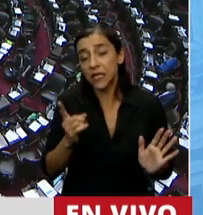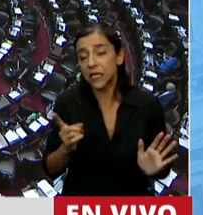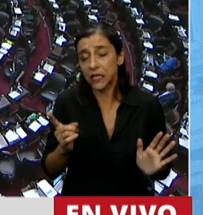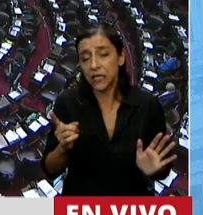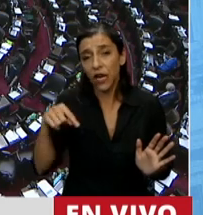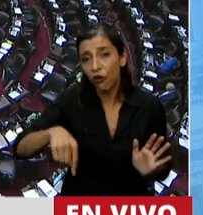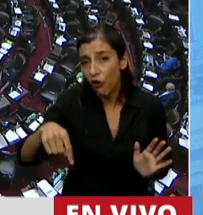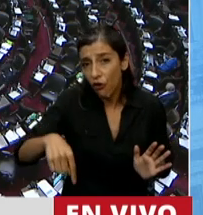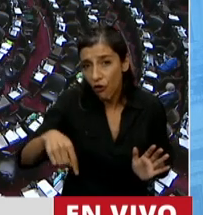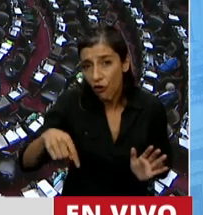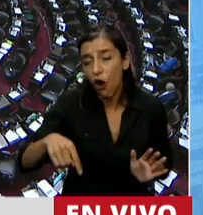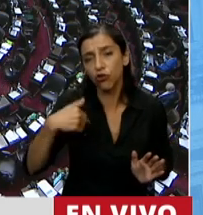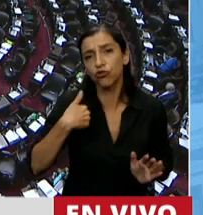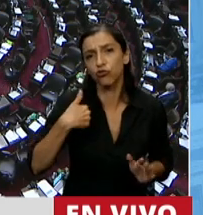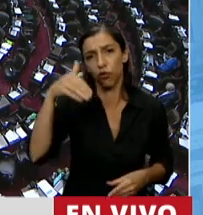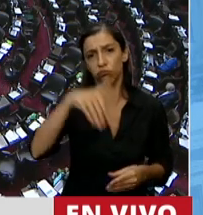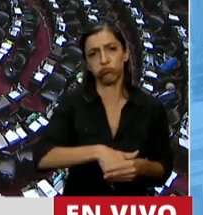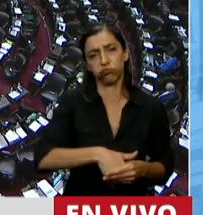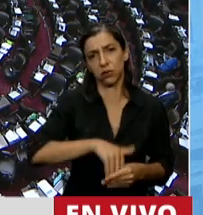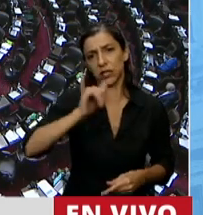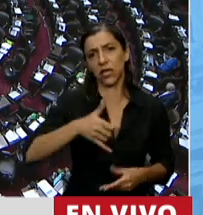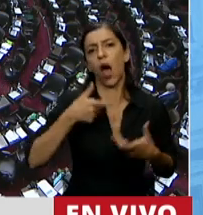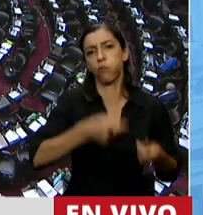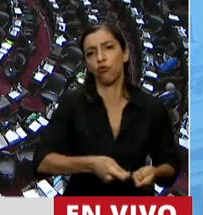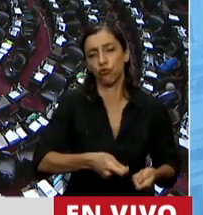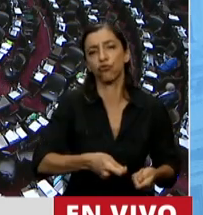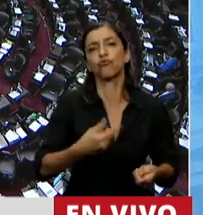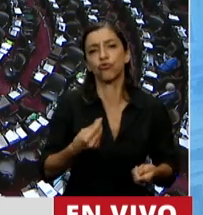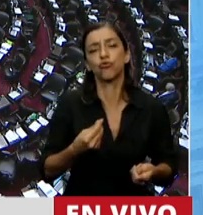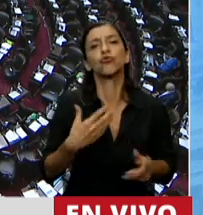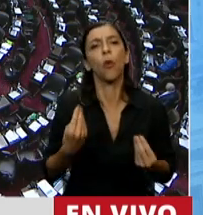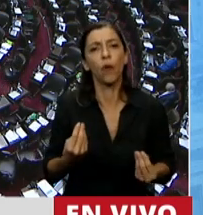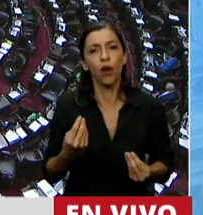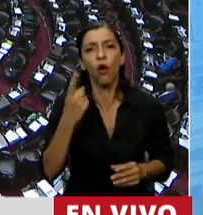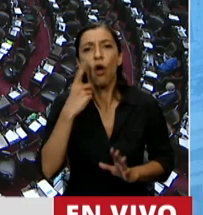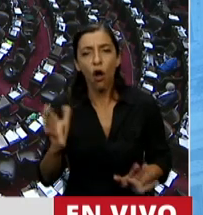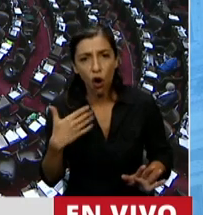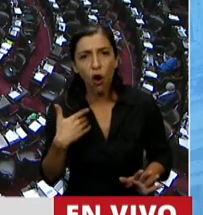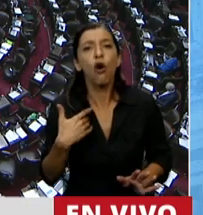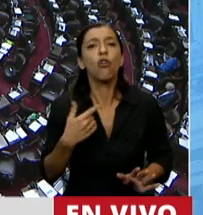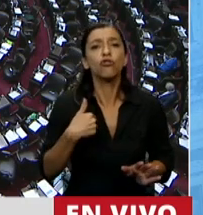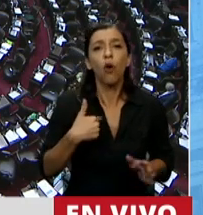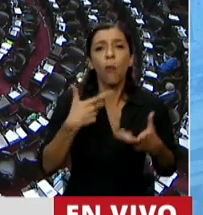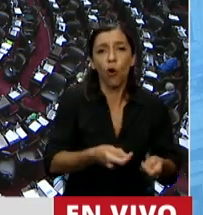hoy voy a acompañar en el voto a la ley en contra del aborto inseguro y del aborto